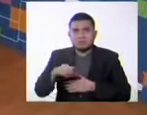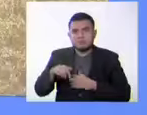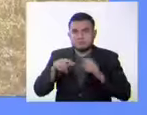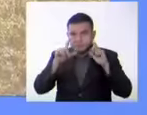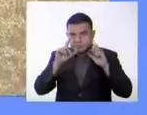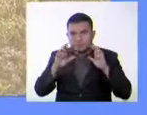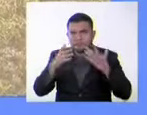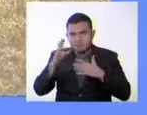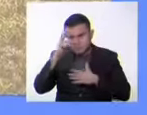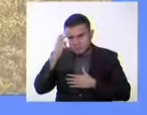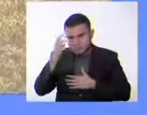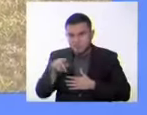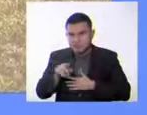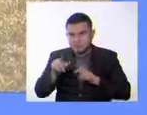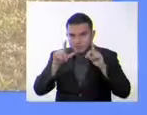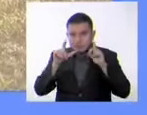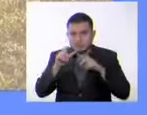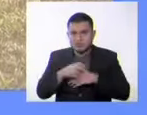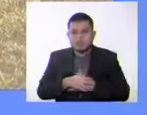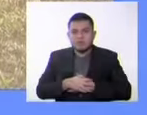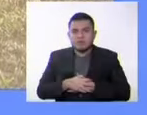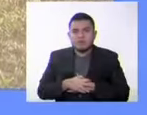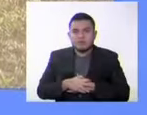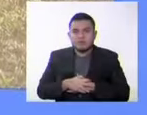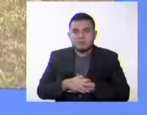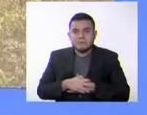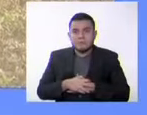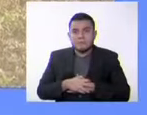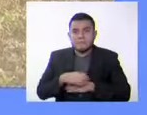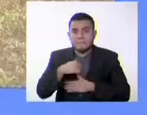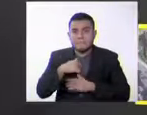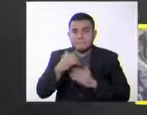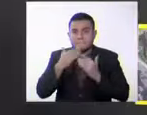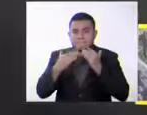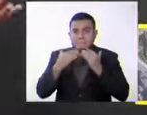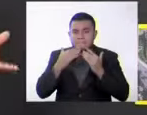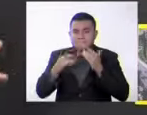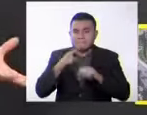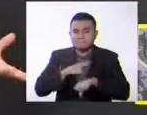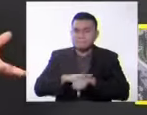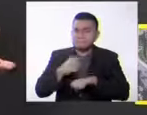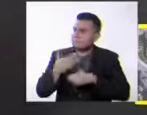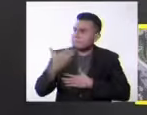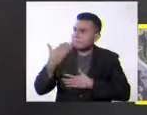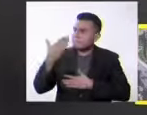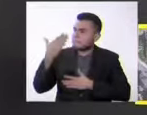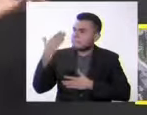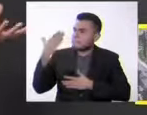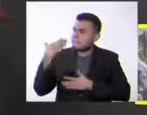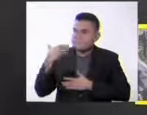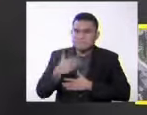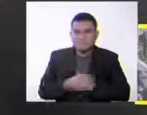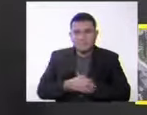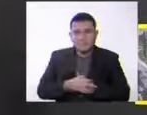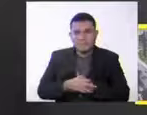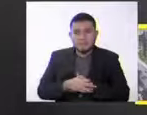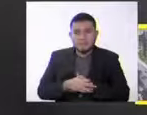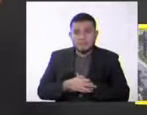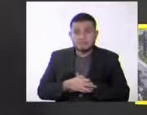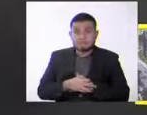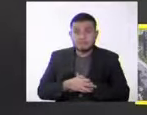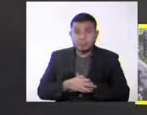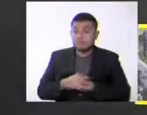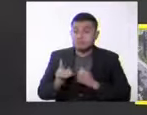¿qué te Sí. dice esa fotografía? Bueno, era lo que yo te mencionaba hace un momento, cuando yo te decía que también cambian